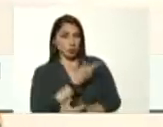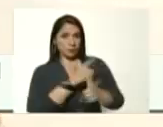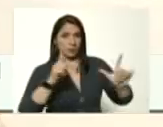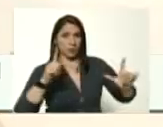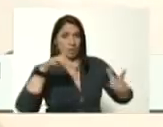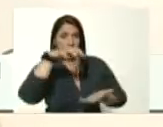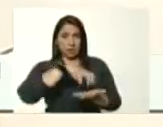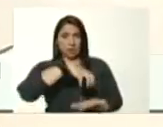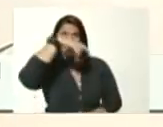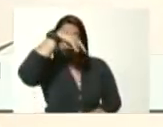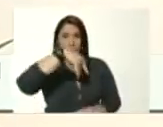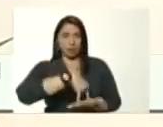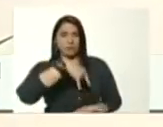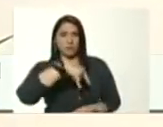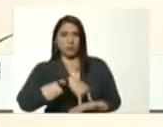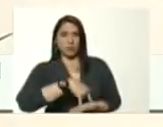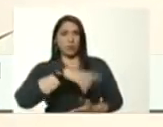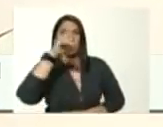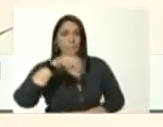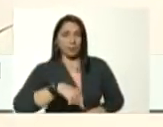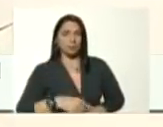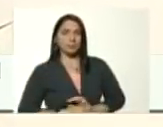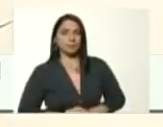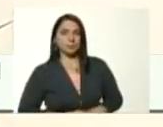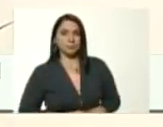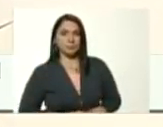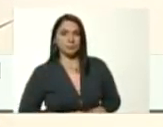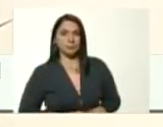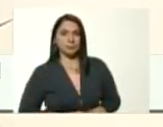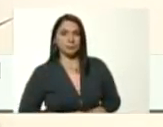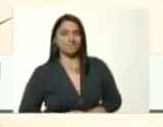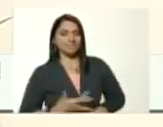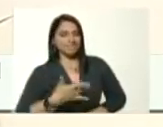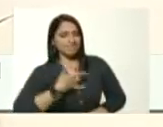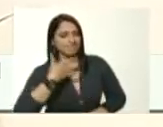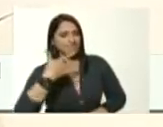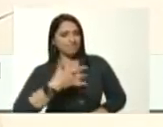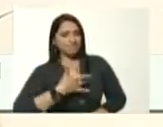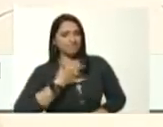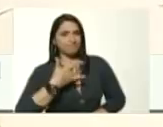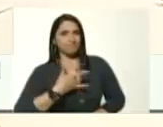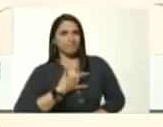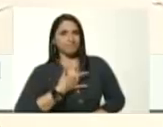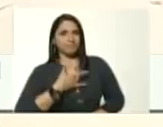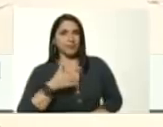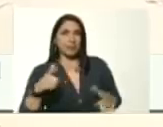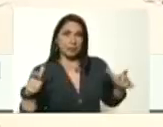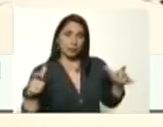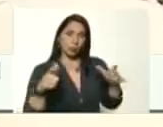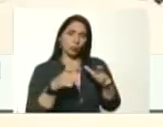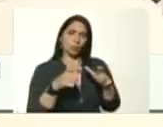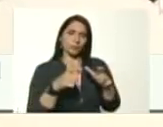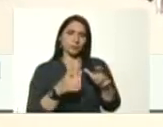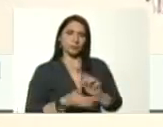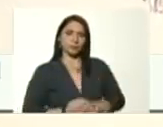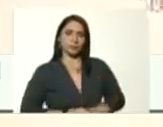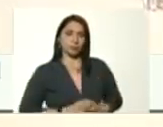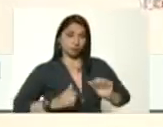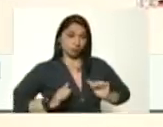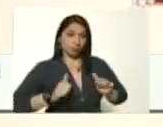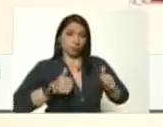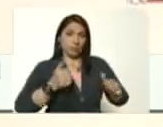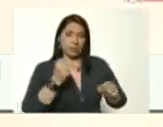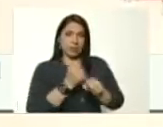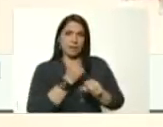carabobo pero para que también sientan que de esta reunión arranquemos en un